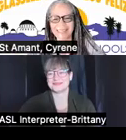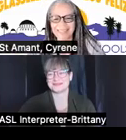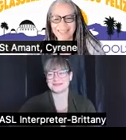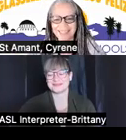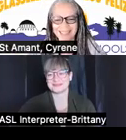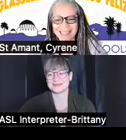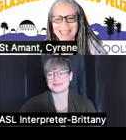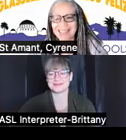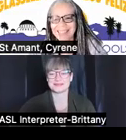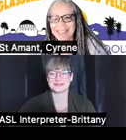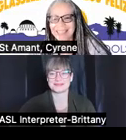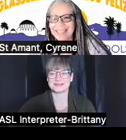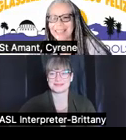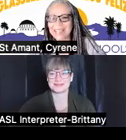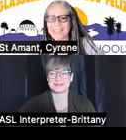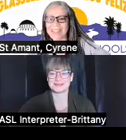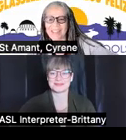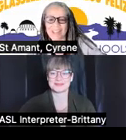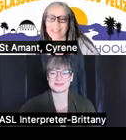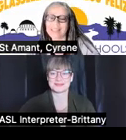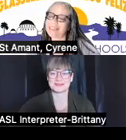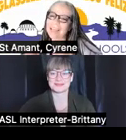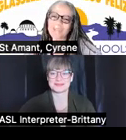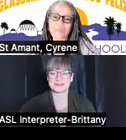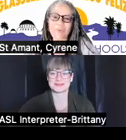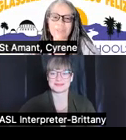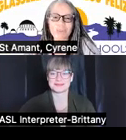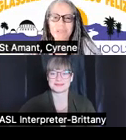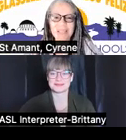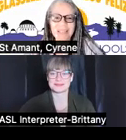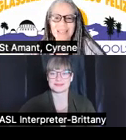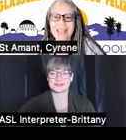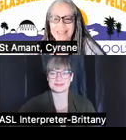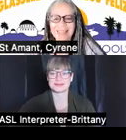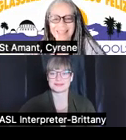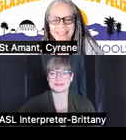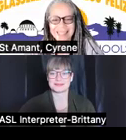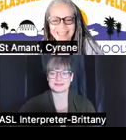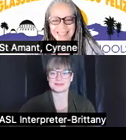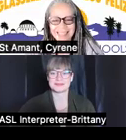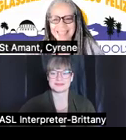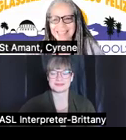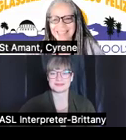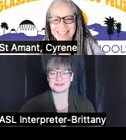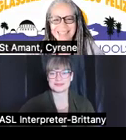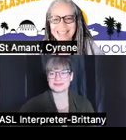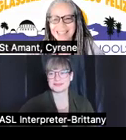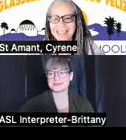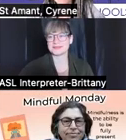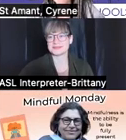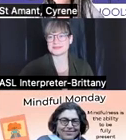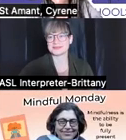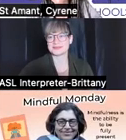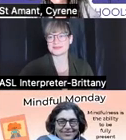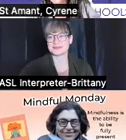That was great, Cyrene. I'm sorry, I was sending out the message. Thank you so much. But that was great, great work. Muy bueno el español de